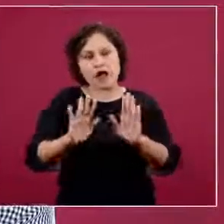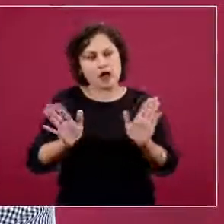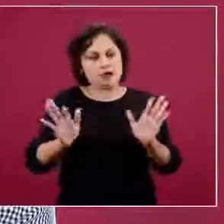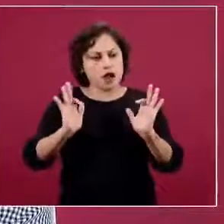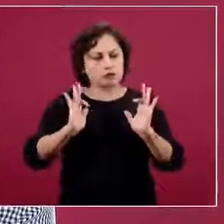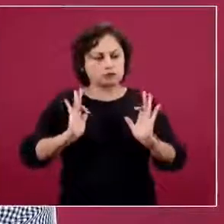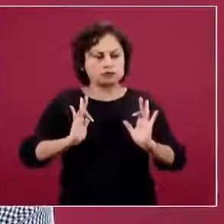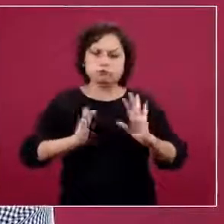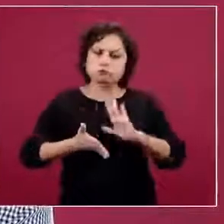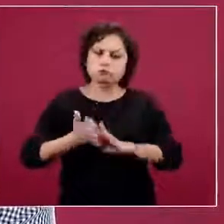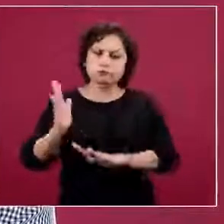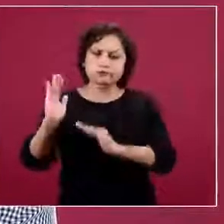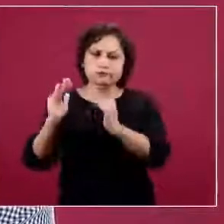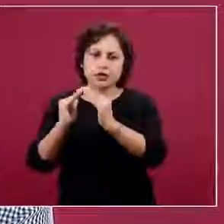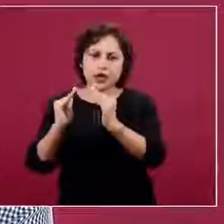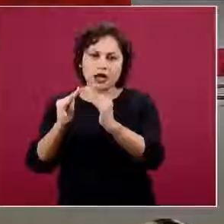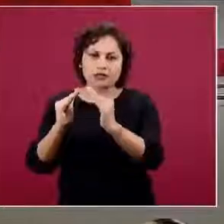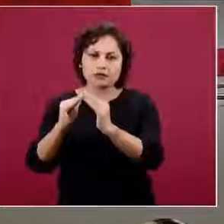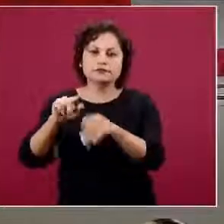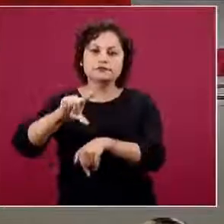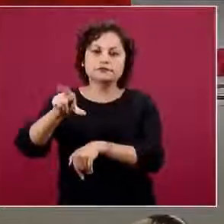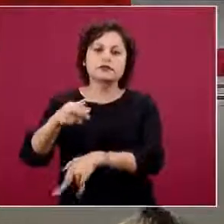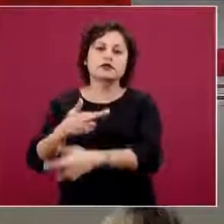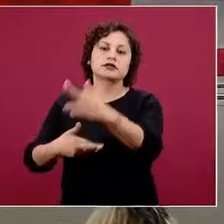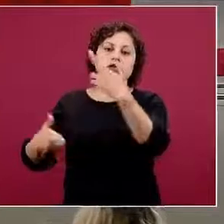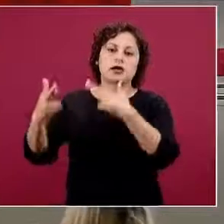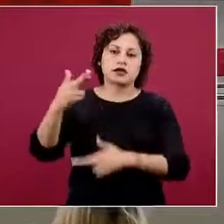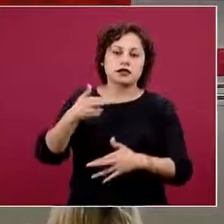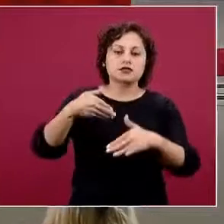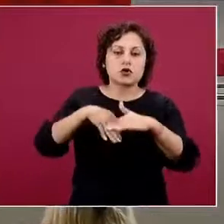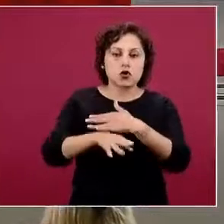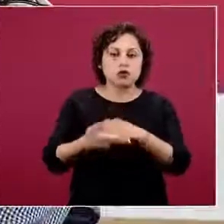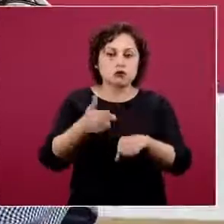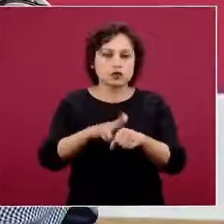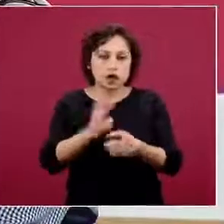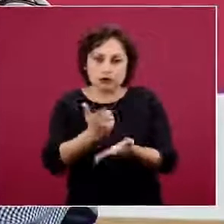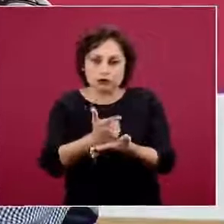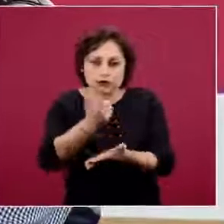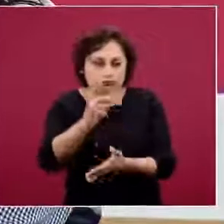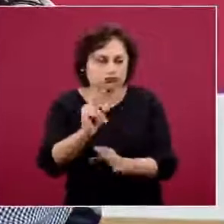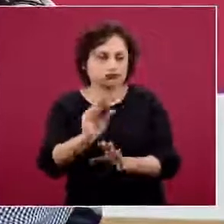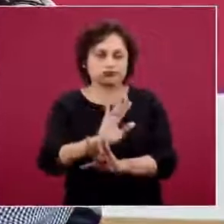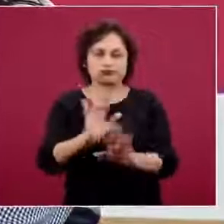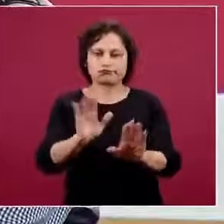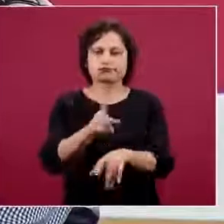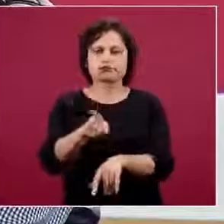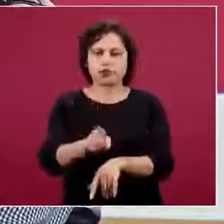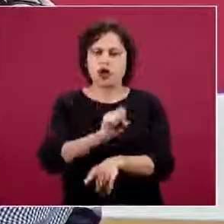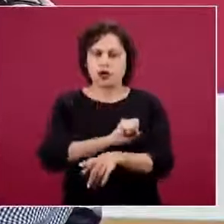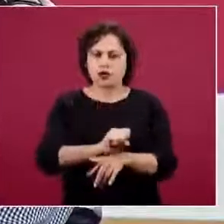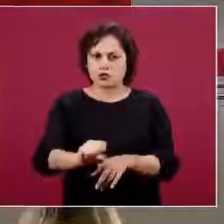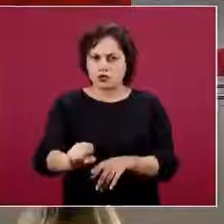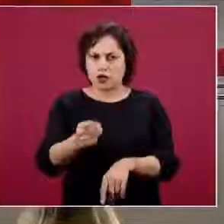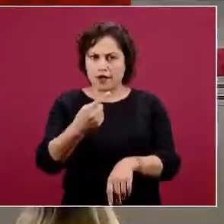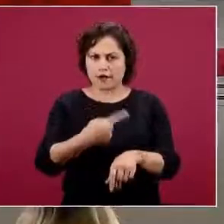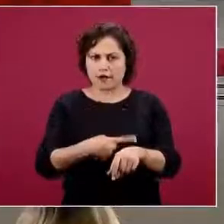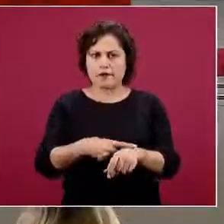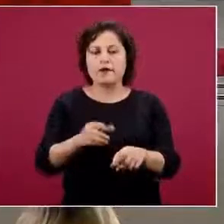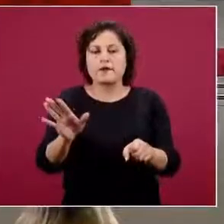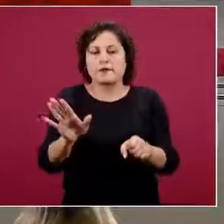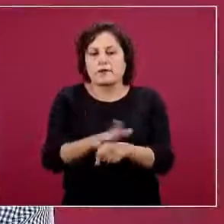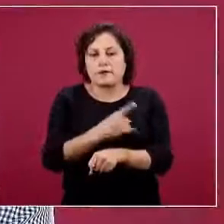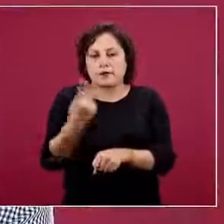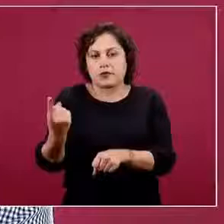su domicilio y actualmente se encuentra estable. Lógicamente, por los antecedentes mencionados de que es una persona con